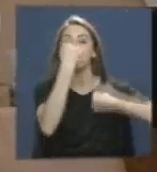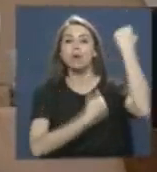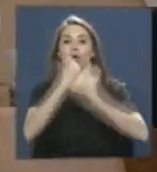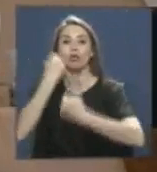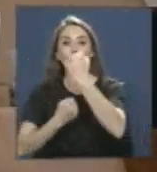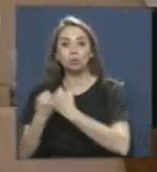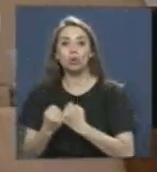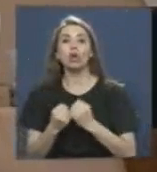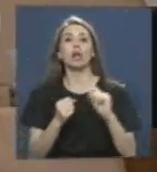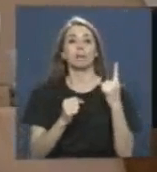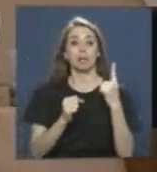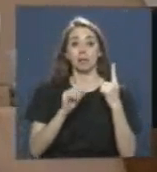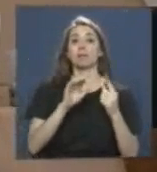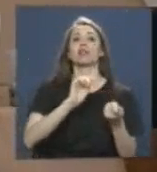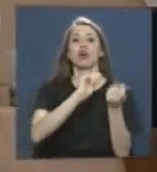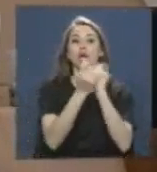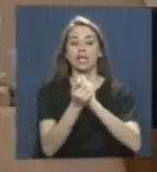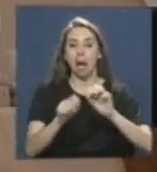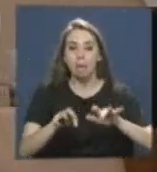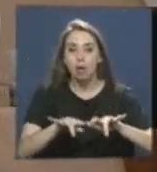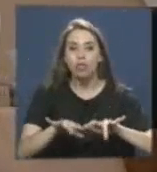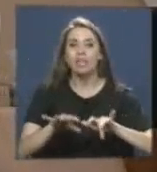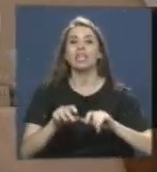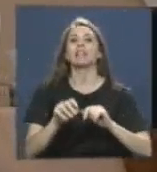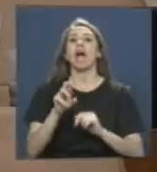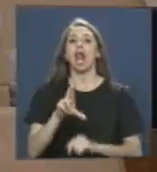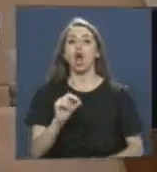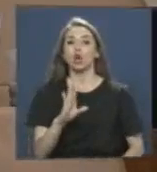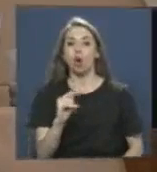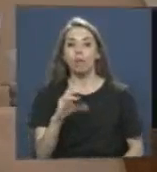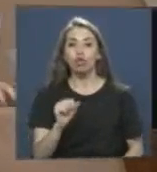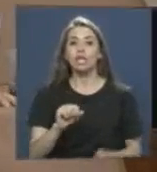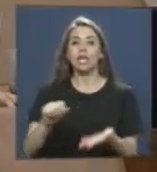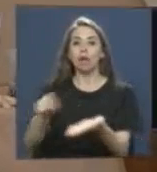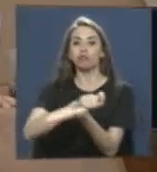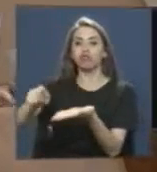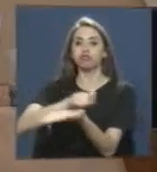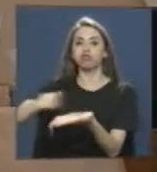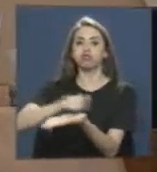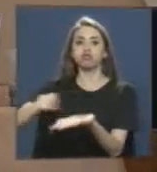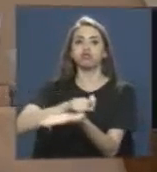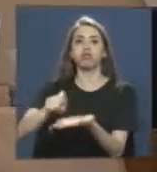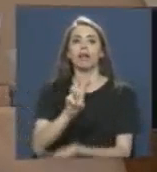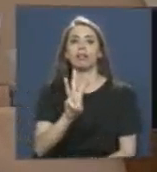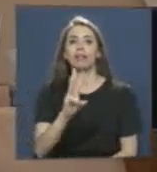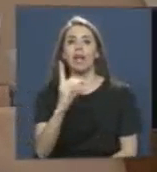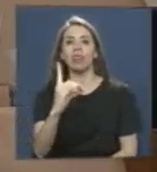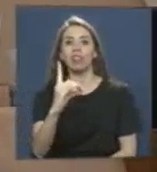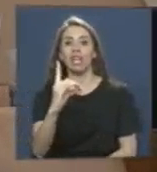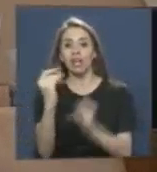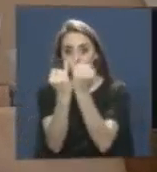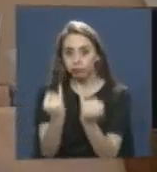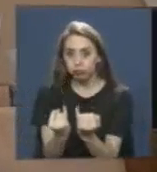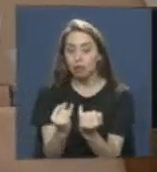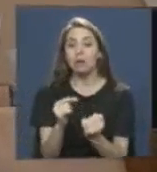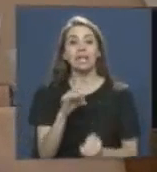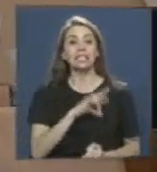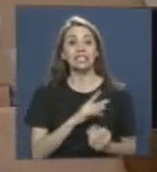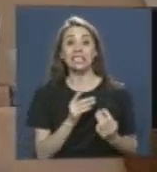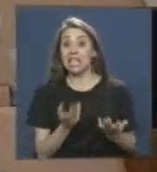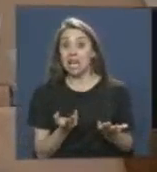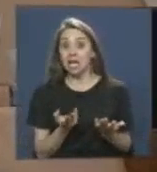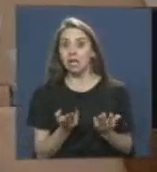la revolución digital, la robótica, la impresión 3D, entre otras, y Chile corre el grave riesgo de